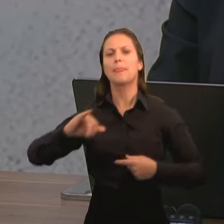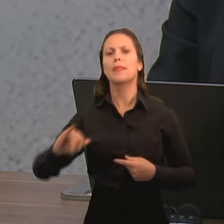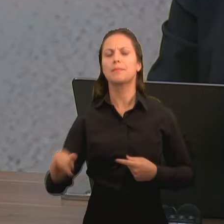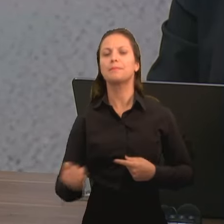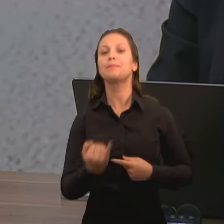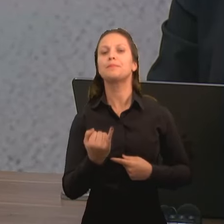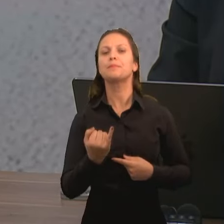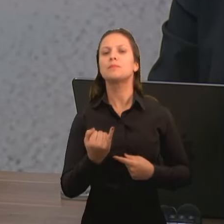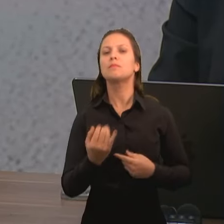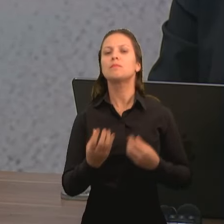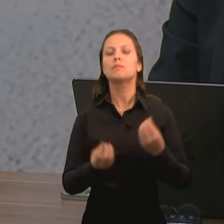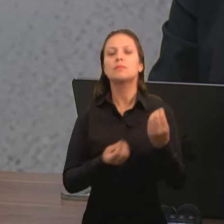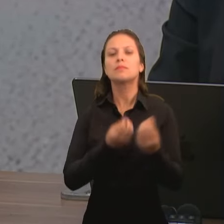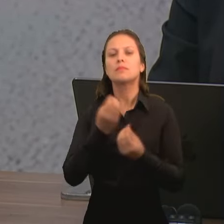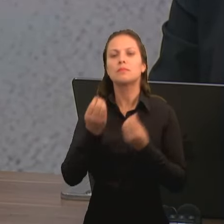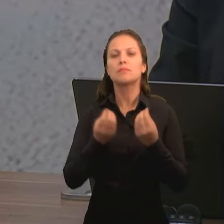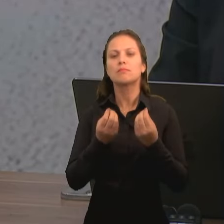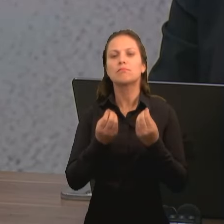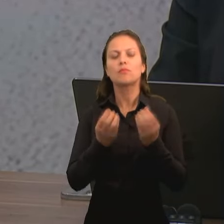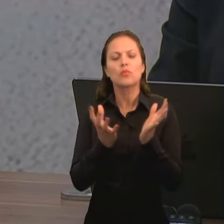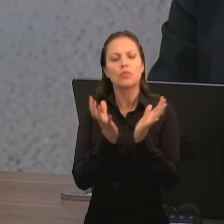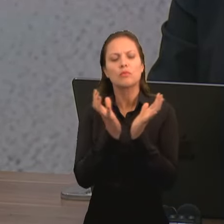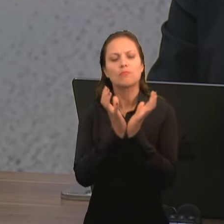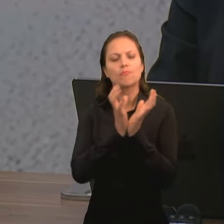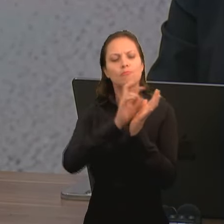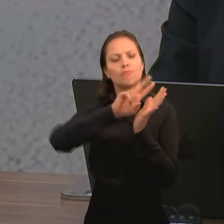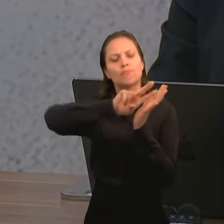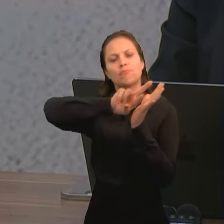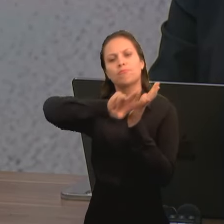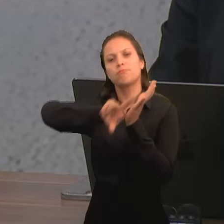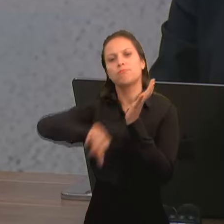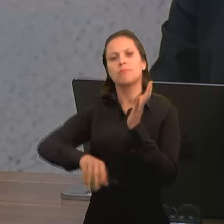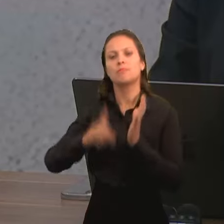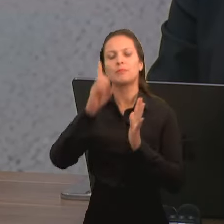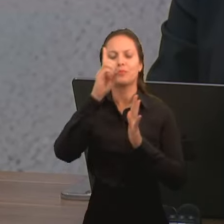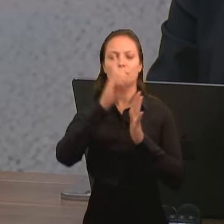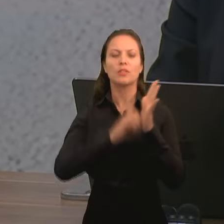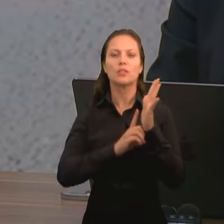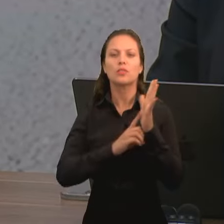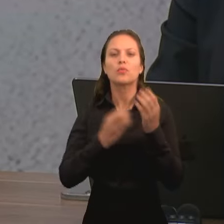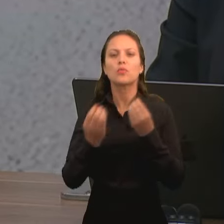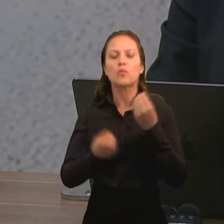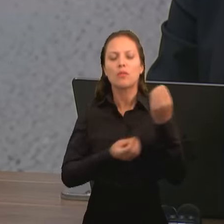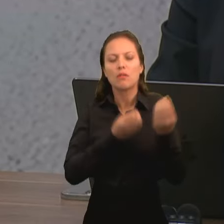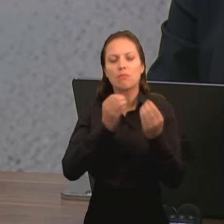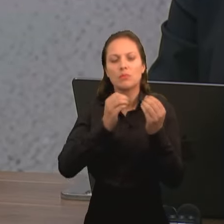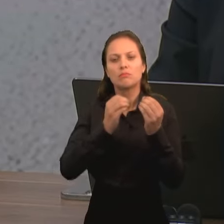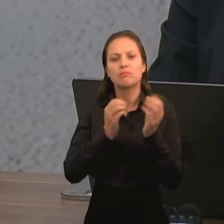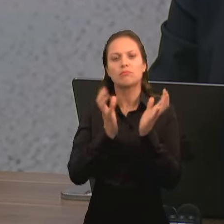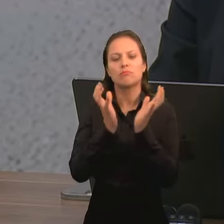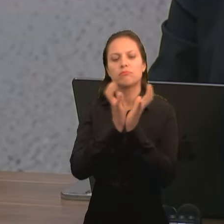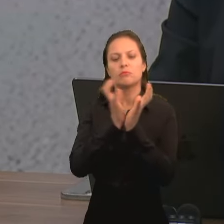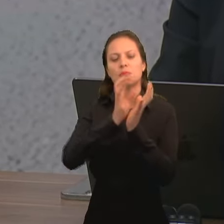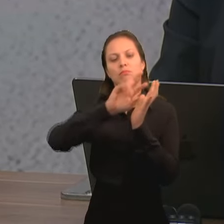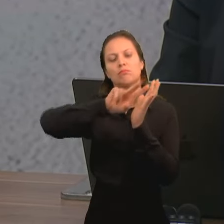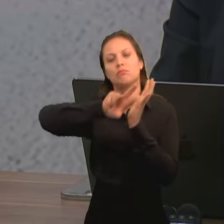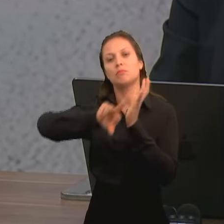debate será realizado multidisciplinariamente, derecho mundial con otras áreas del